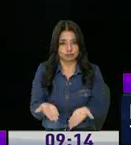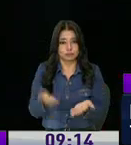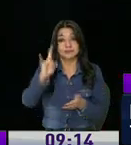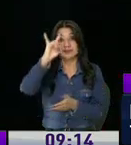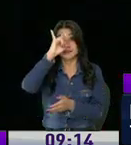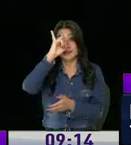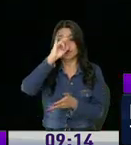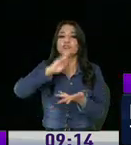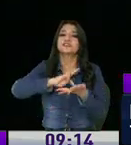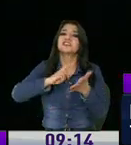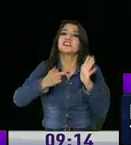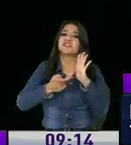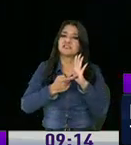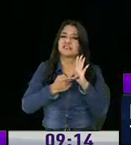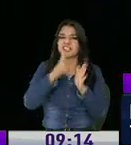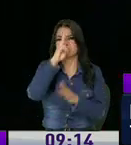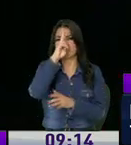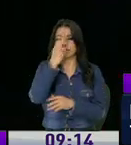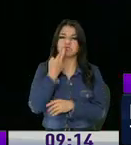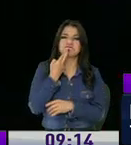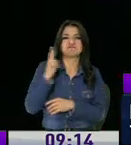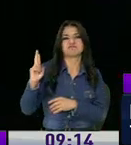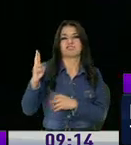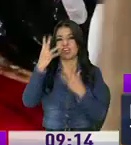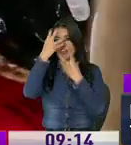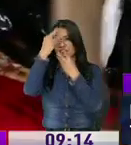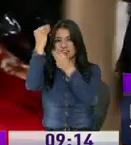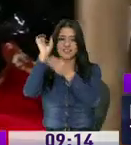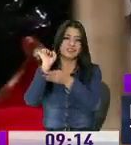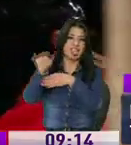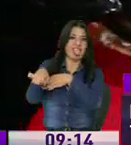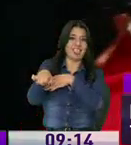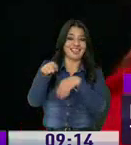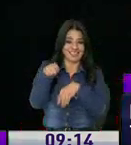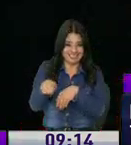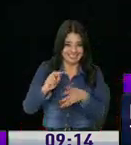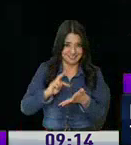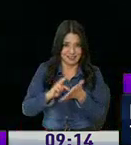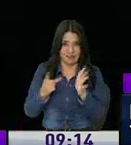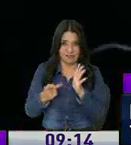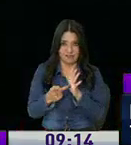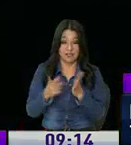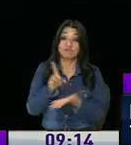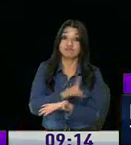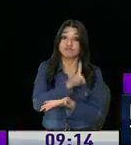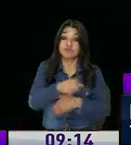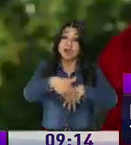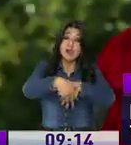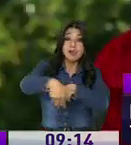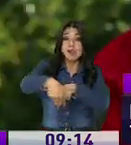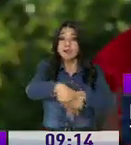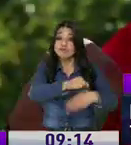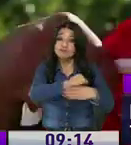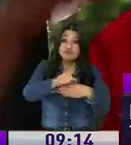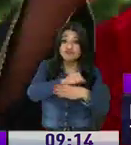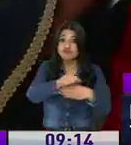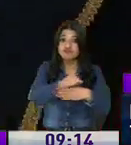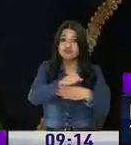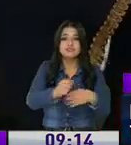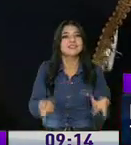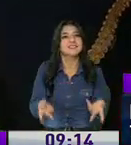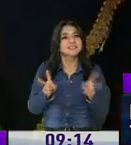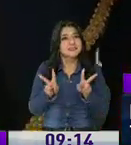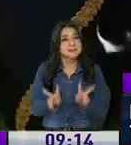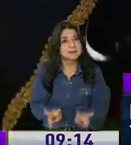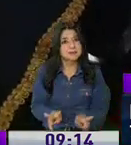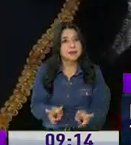diablo como una figura de picardía y desobediencia. Sus danzantes se preparan a lo largo del año, no solo en sus bailes, sino